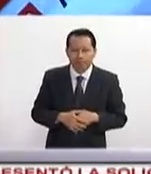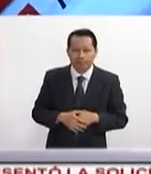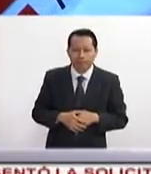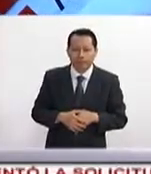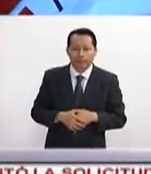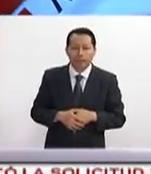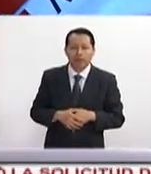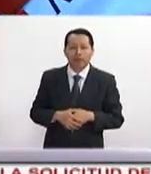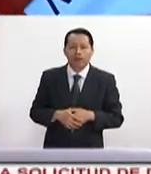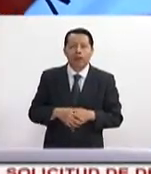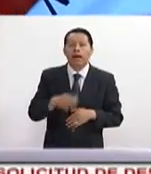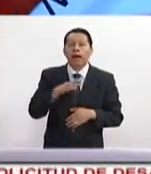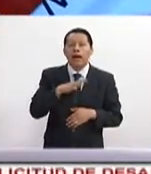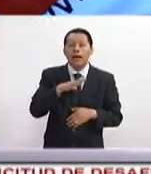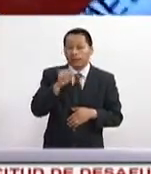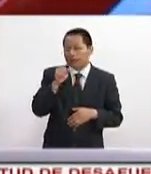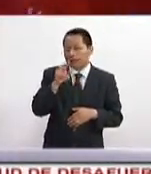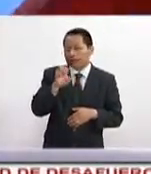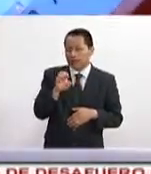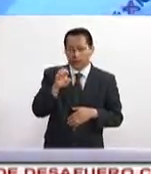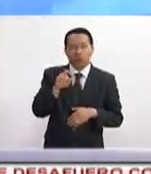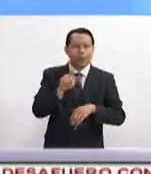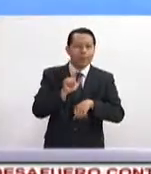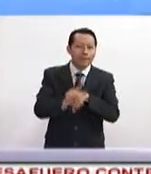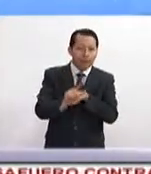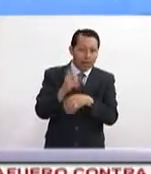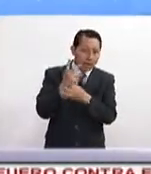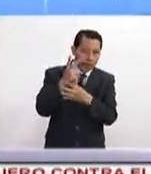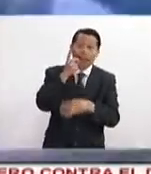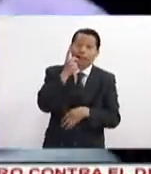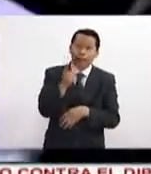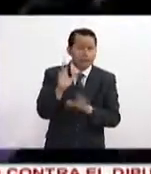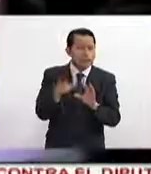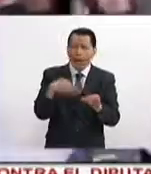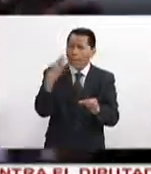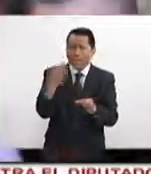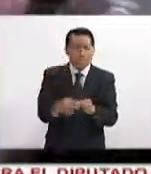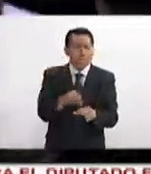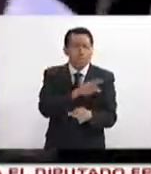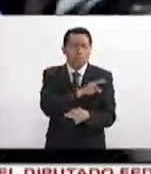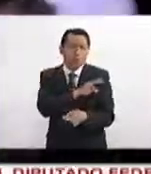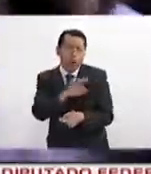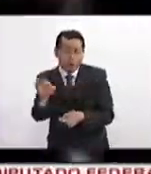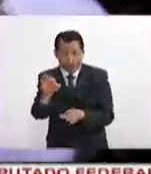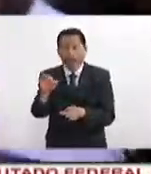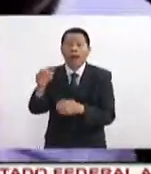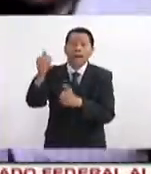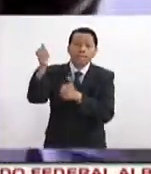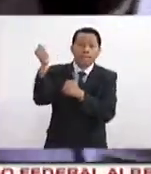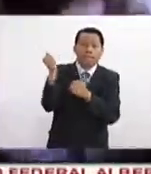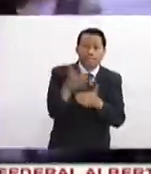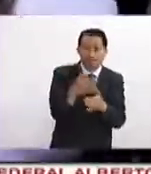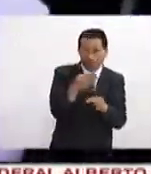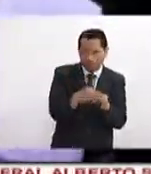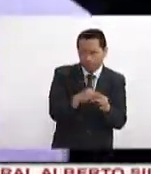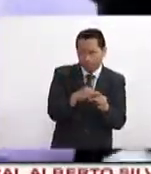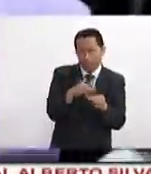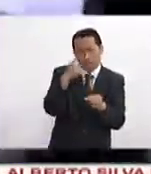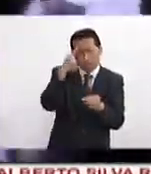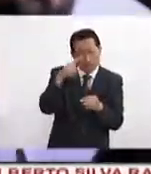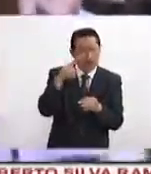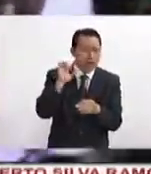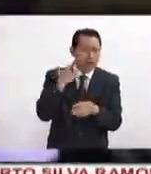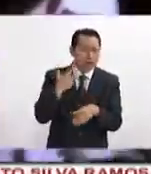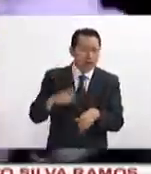Y el Ministerio de Relaciones Exteriores de Guatemala dijo tener lista la logística de traslado para cumplir con la extradición